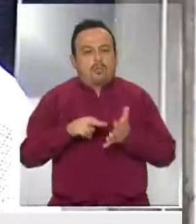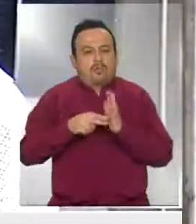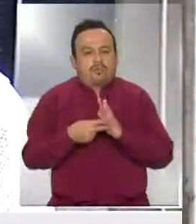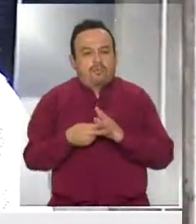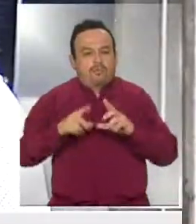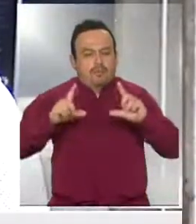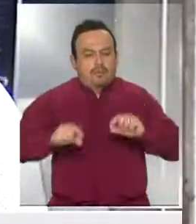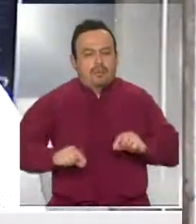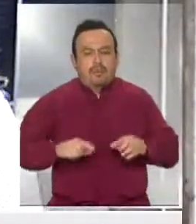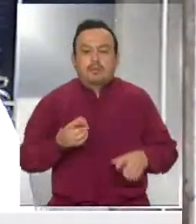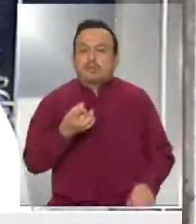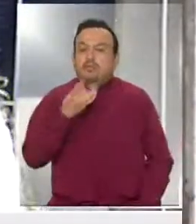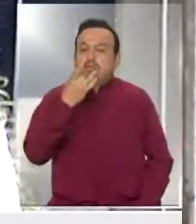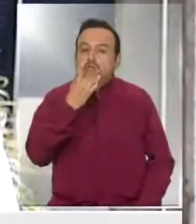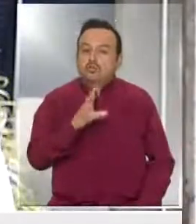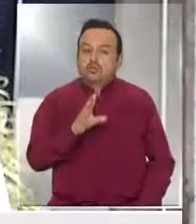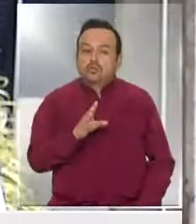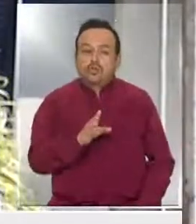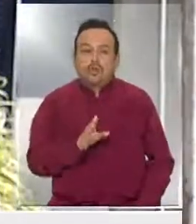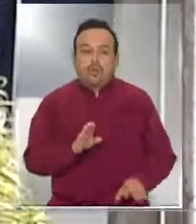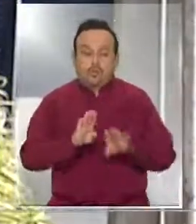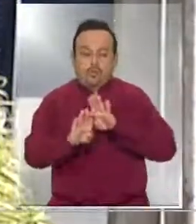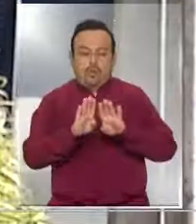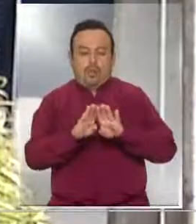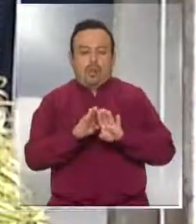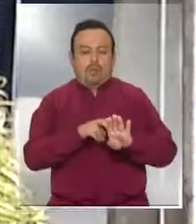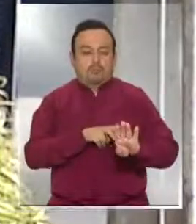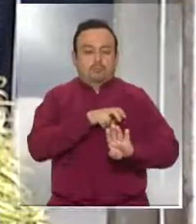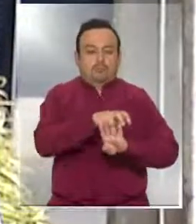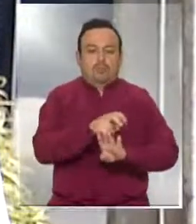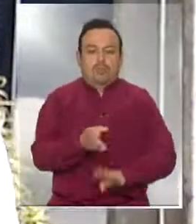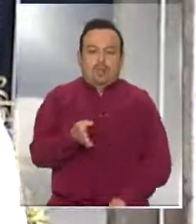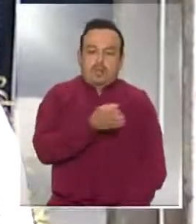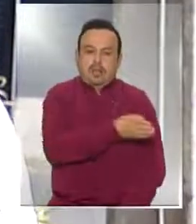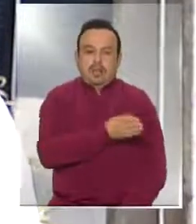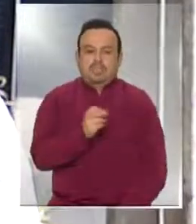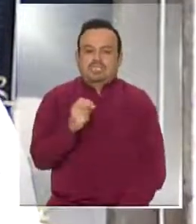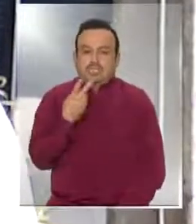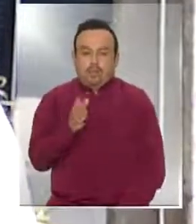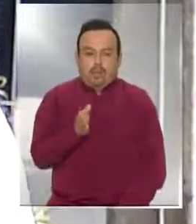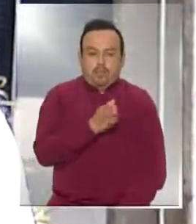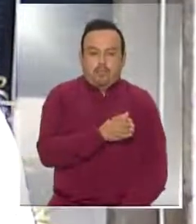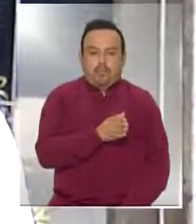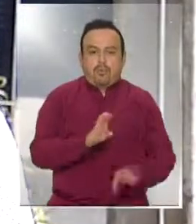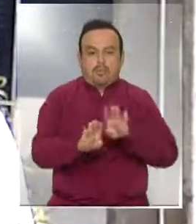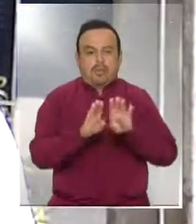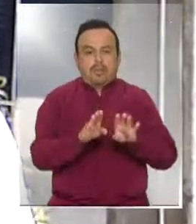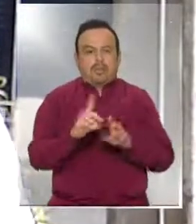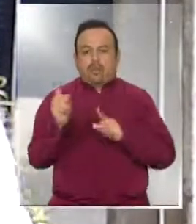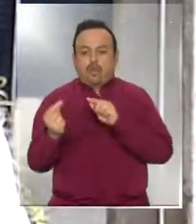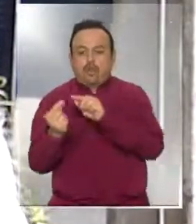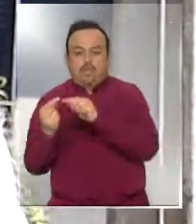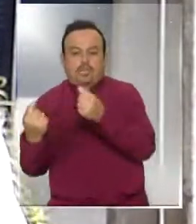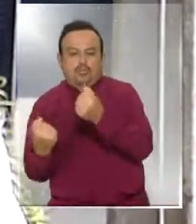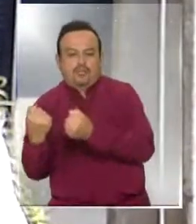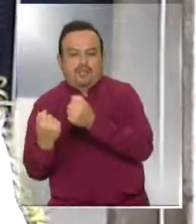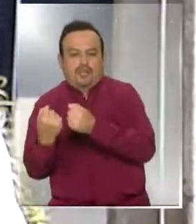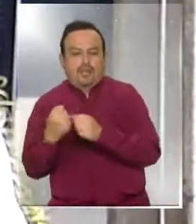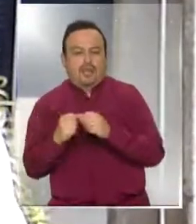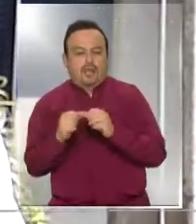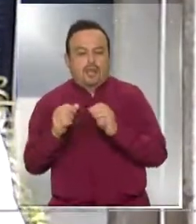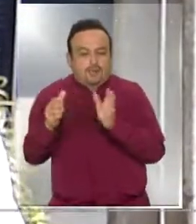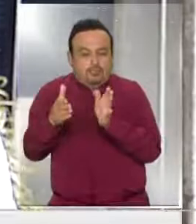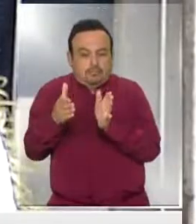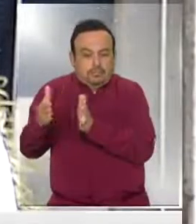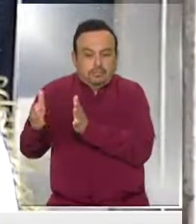Que solo se utilice la segunda puerta para el abordaje de las personas. ¿Para qué? Para lograr de alguna manera un tipo de